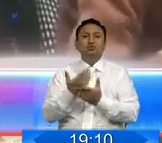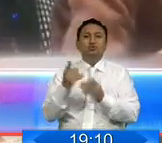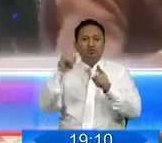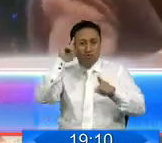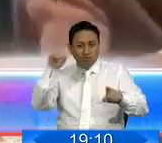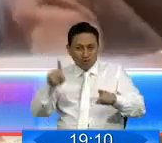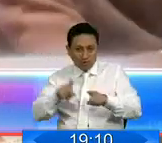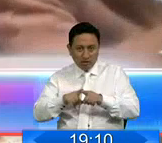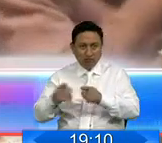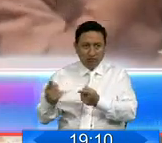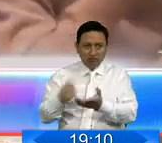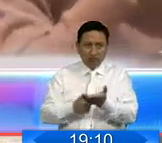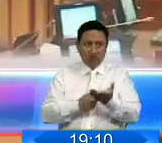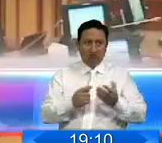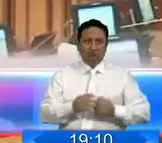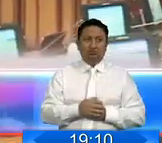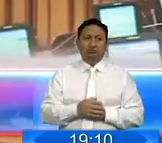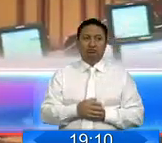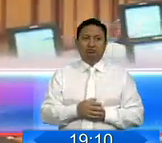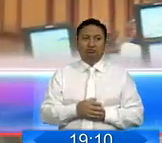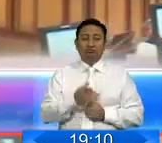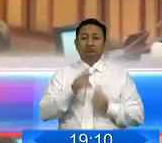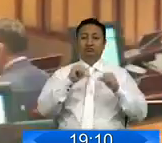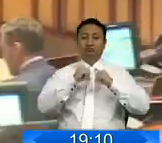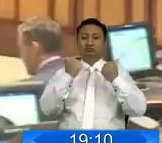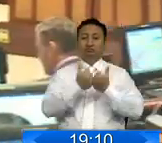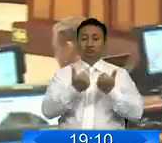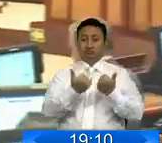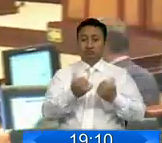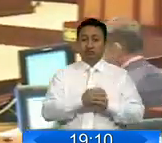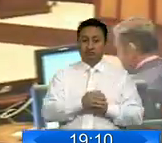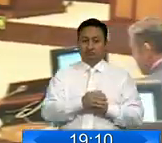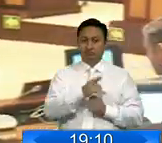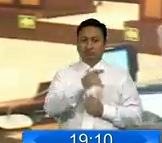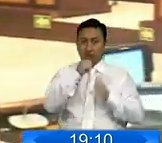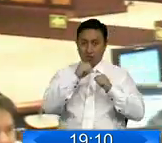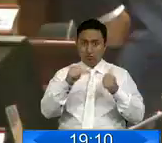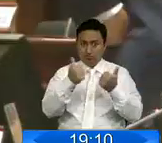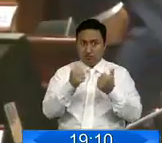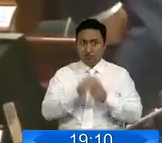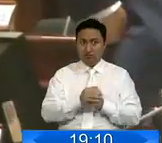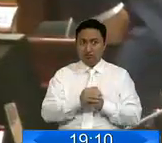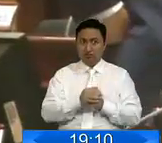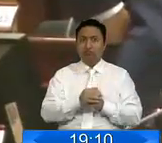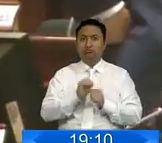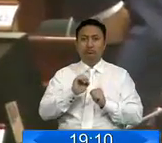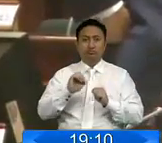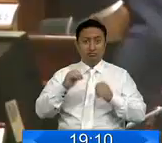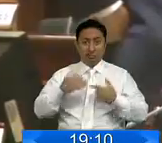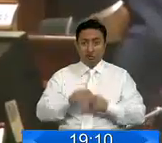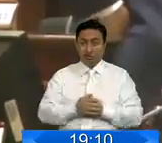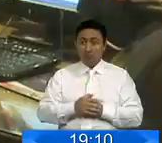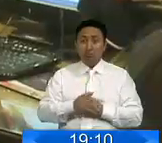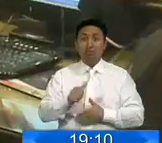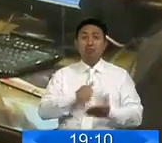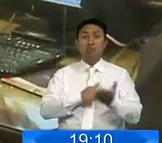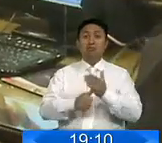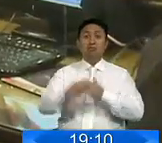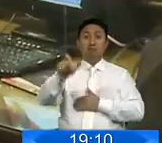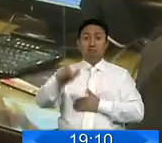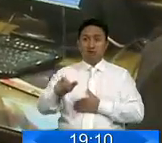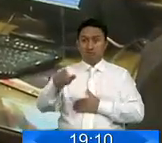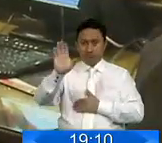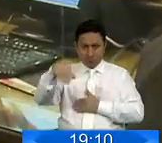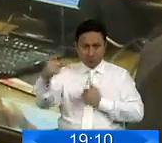arreglos políticos e institucionales. Y en la Asamblea ven con buenos ojos este anuncio. Dicen estar dispuestos a recibir a la ministra para trabajar